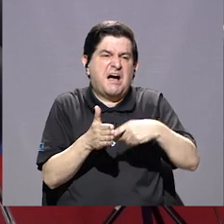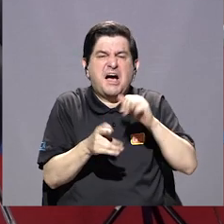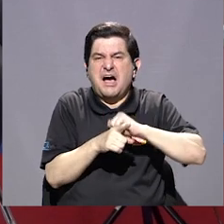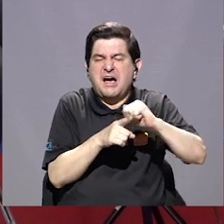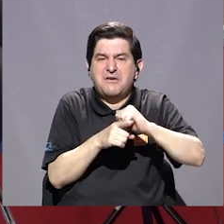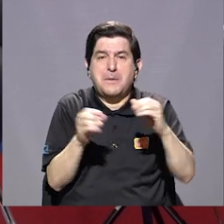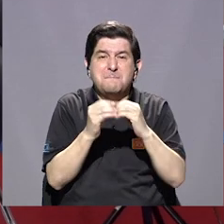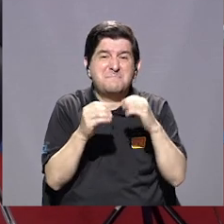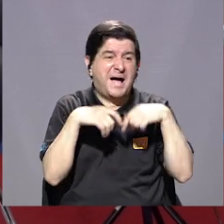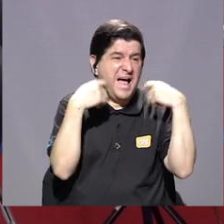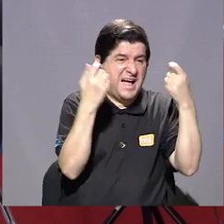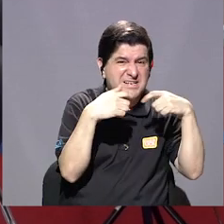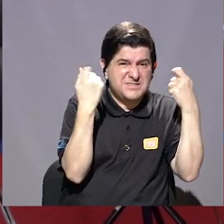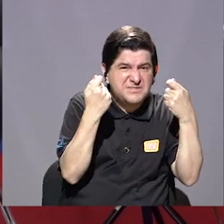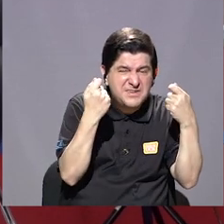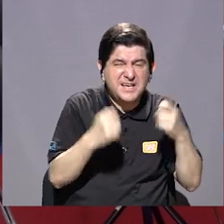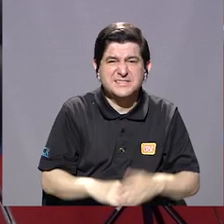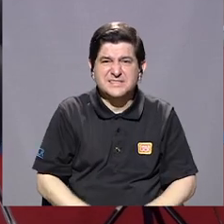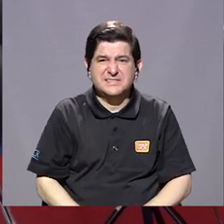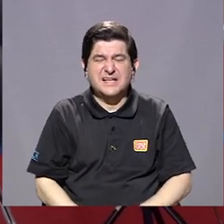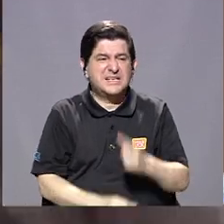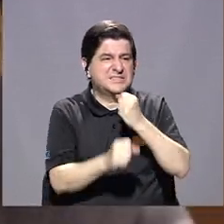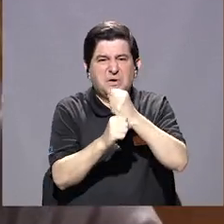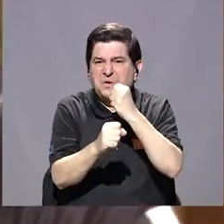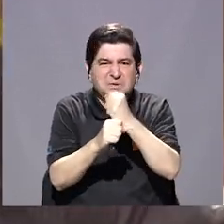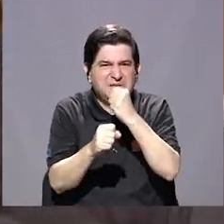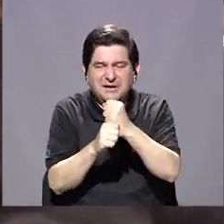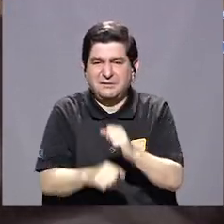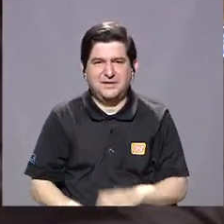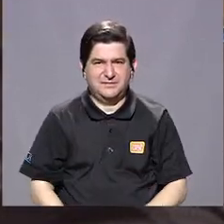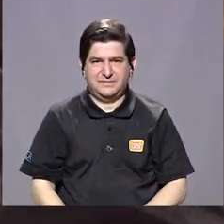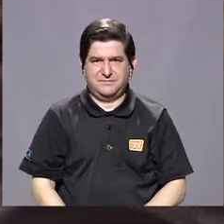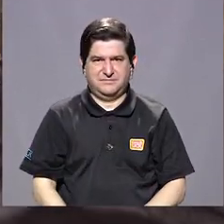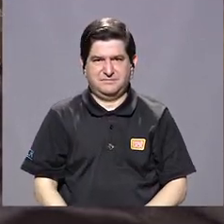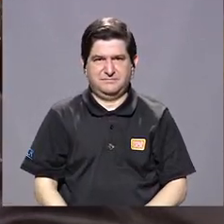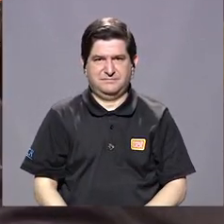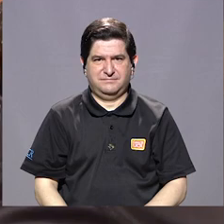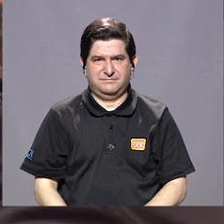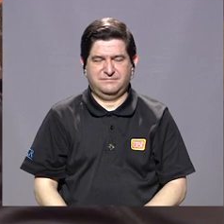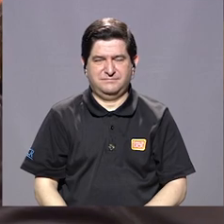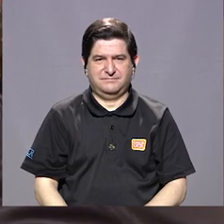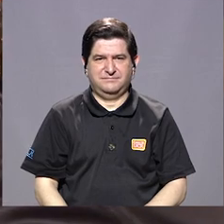más en la fiesta y entrenando, trabajando. Y